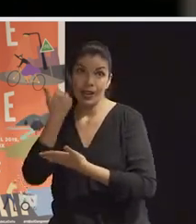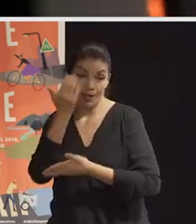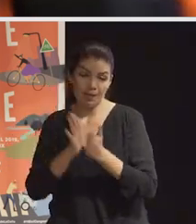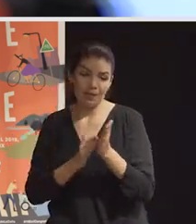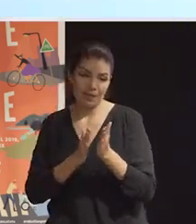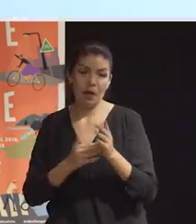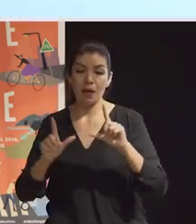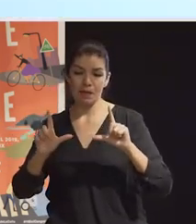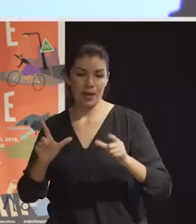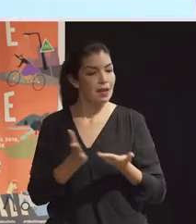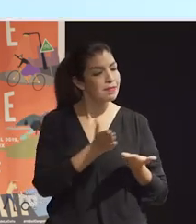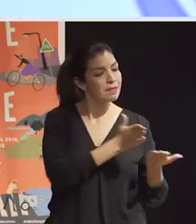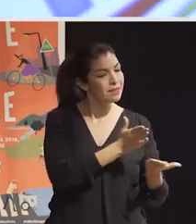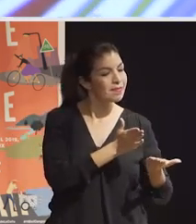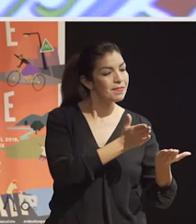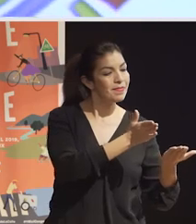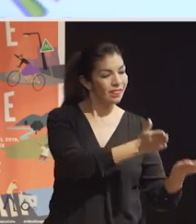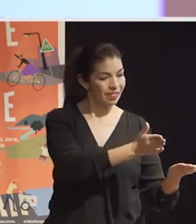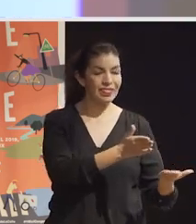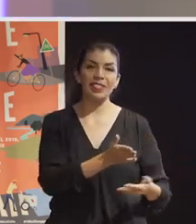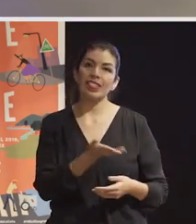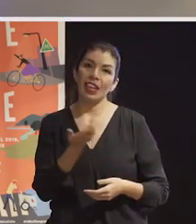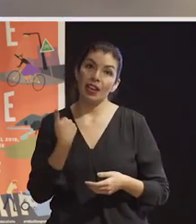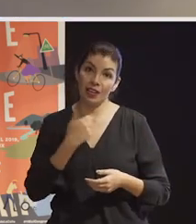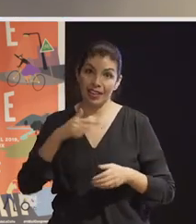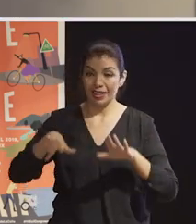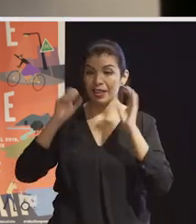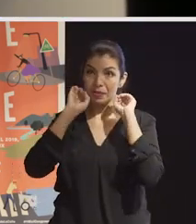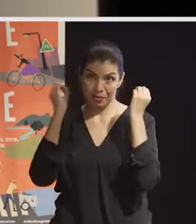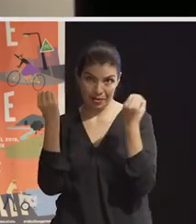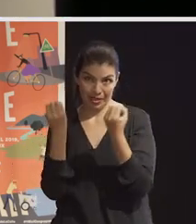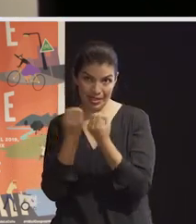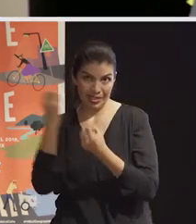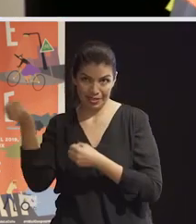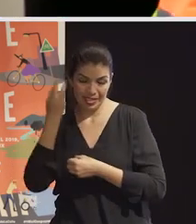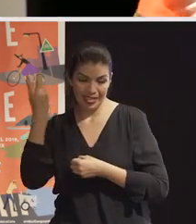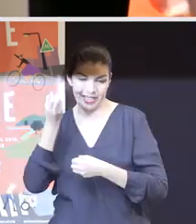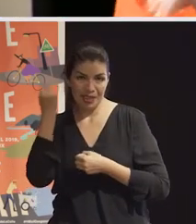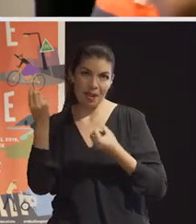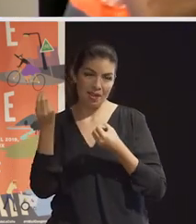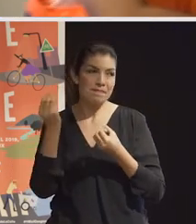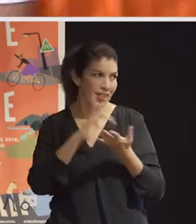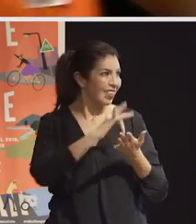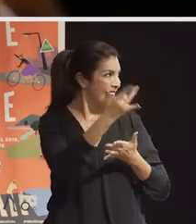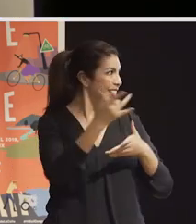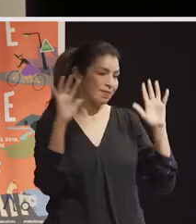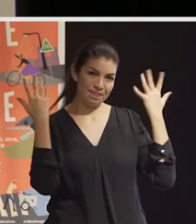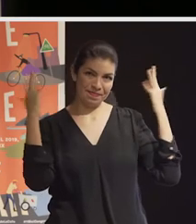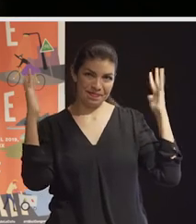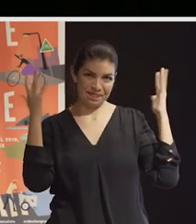en nombre de la bici red de pool bicicletero de toda la organización del congreso y les damos otra plazo para despedirlos